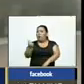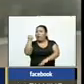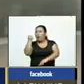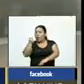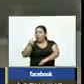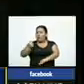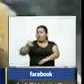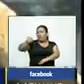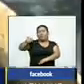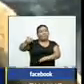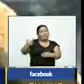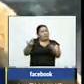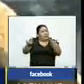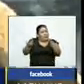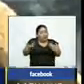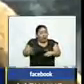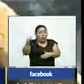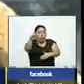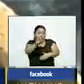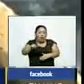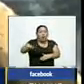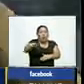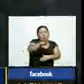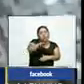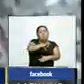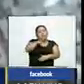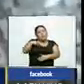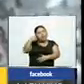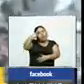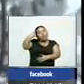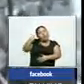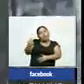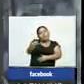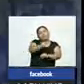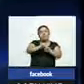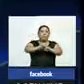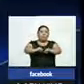tragedia y hoy familiares y amigos recuerdan a las víctimas.